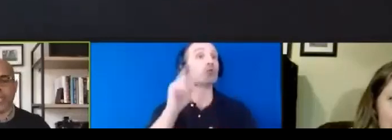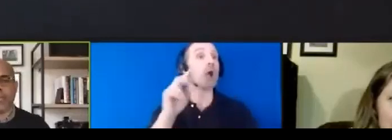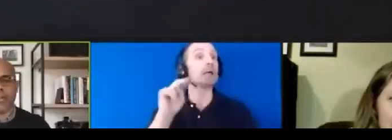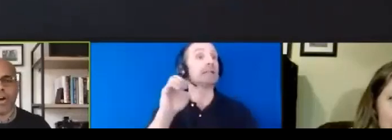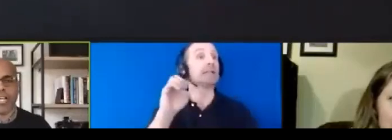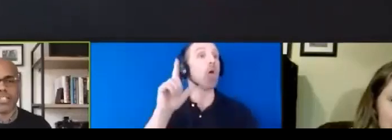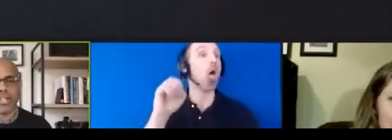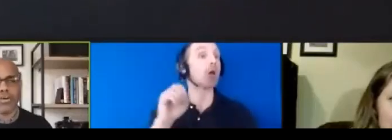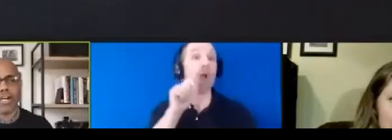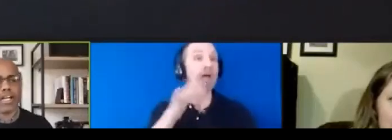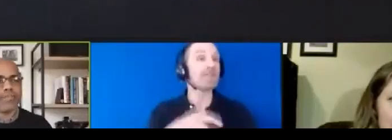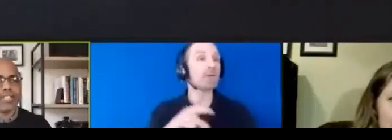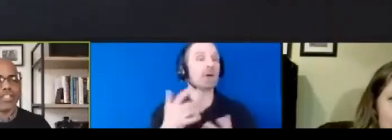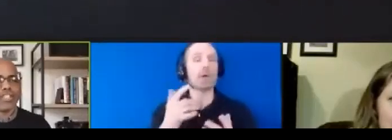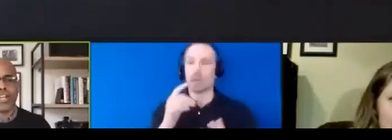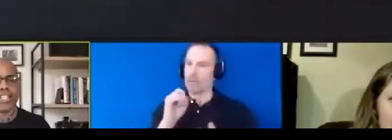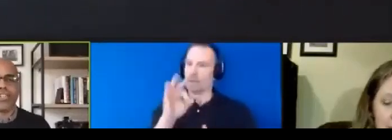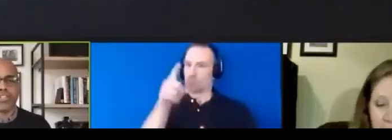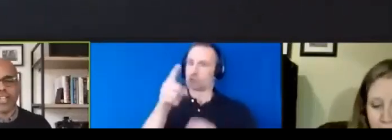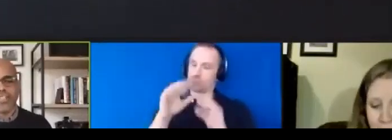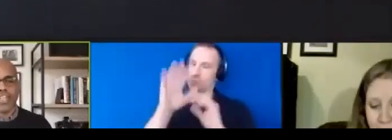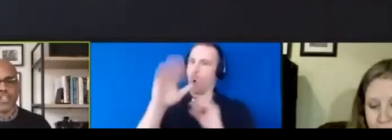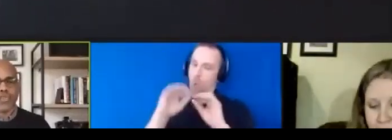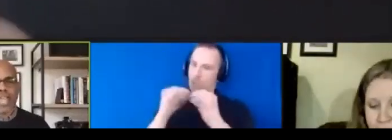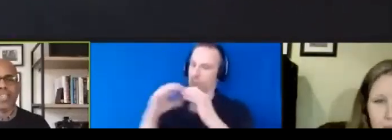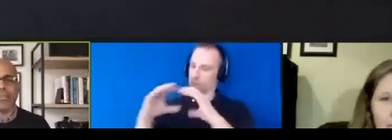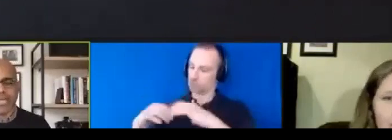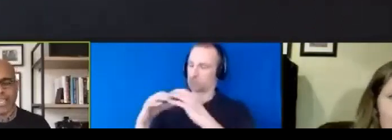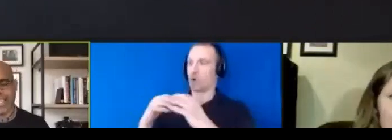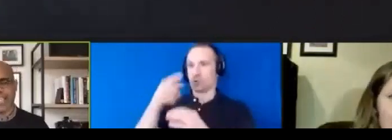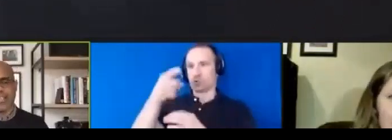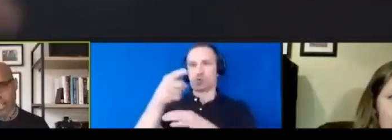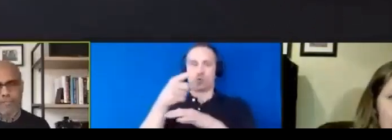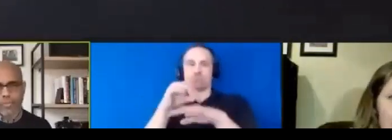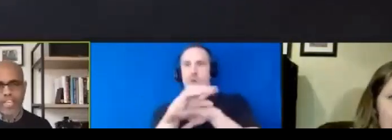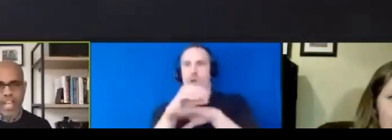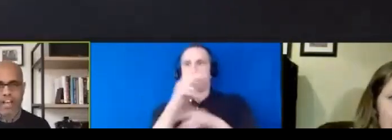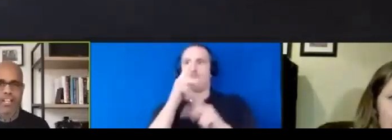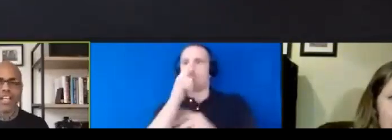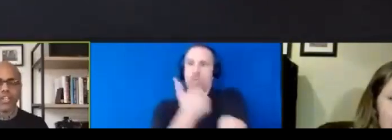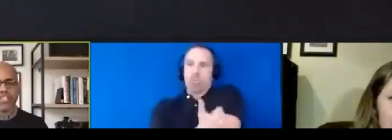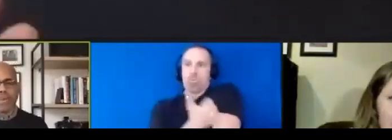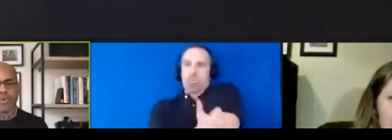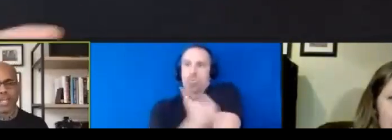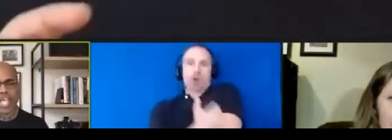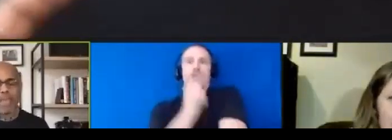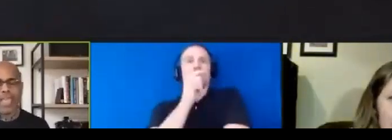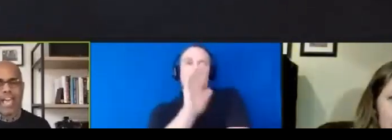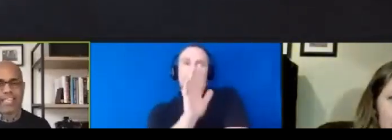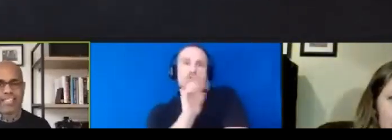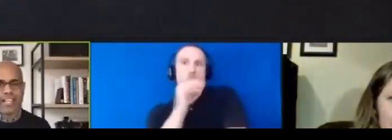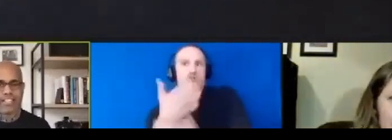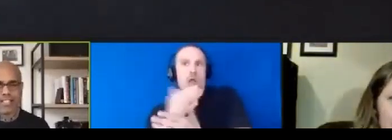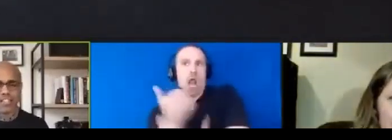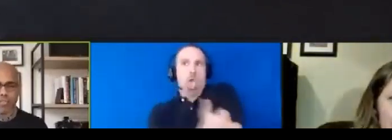que va a hacer que sea difícil para las campañas de los políticos o van a decir no no tienes que tener